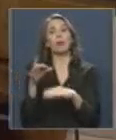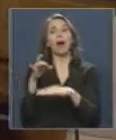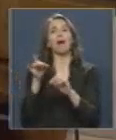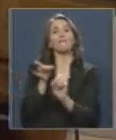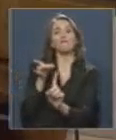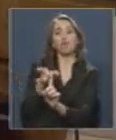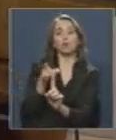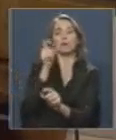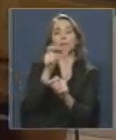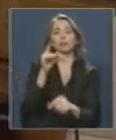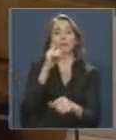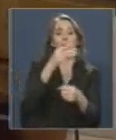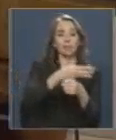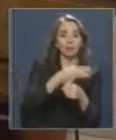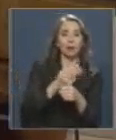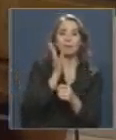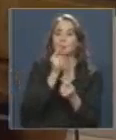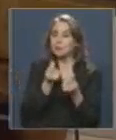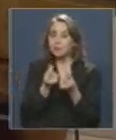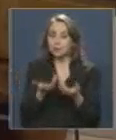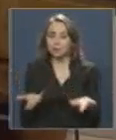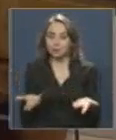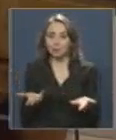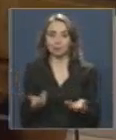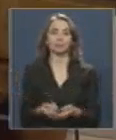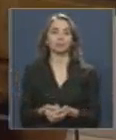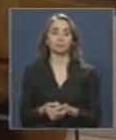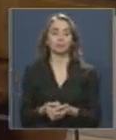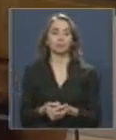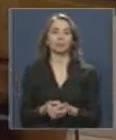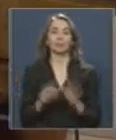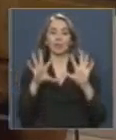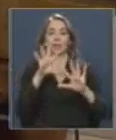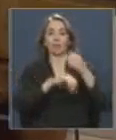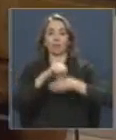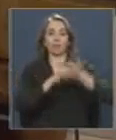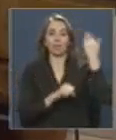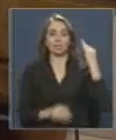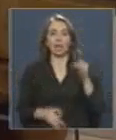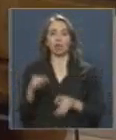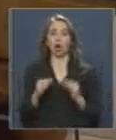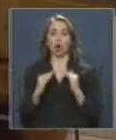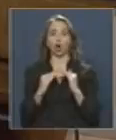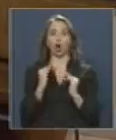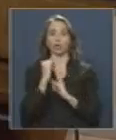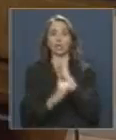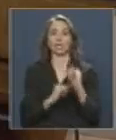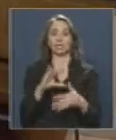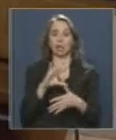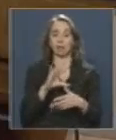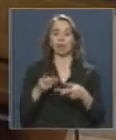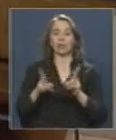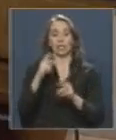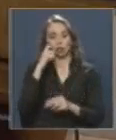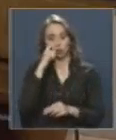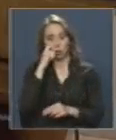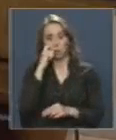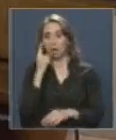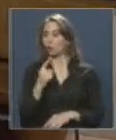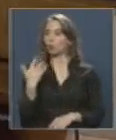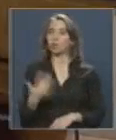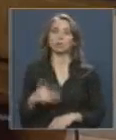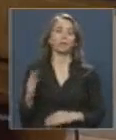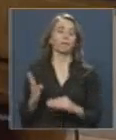son las personas mayores y de escasos recursos. En estas últimas décadas, la Corte Interamericana de Derechos Humanos y la Corte Interamericana han sido